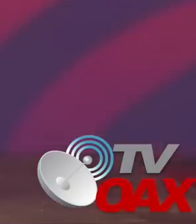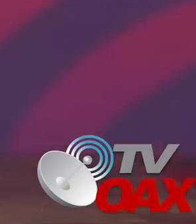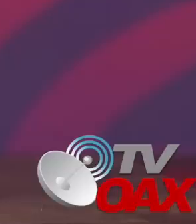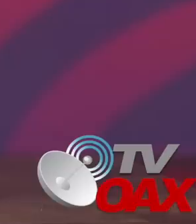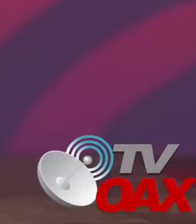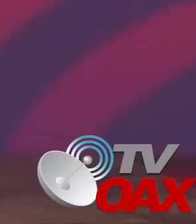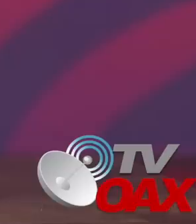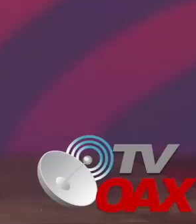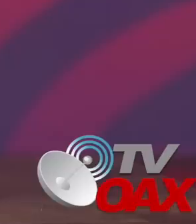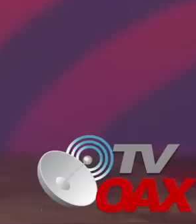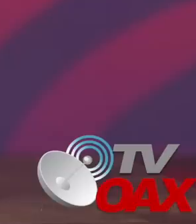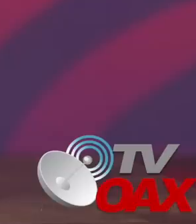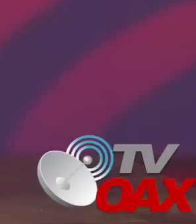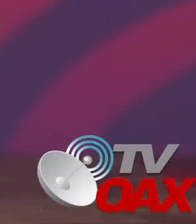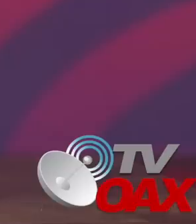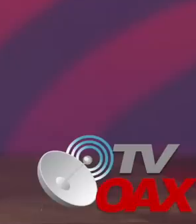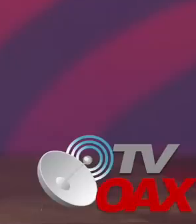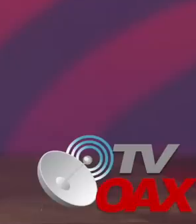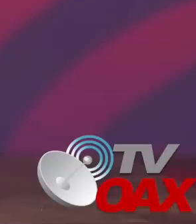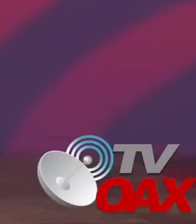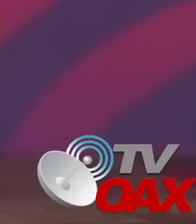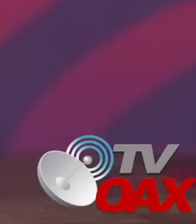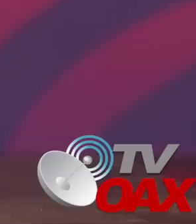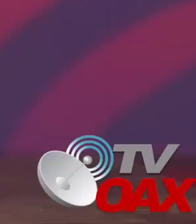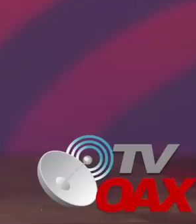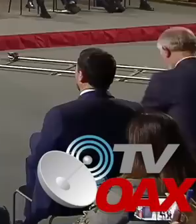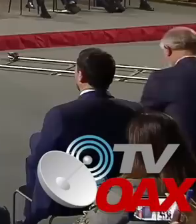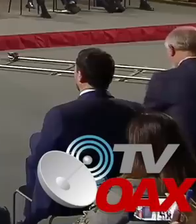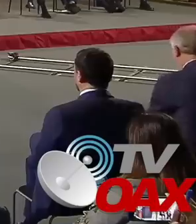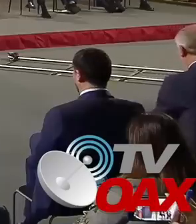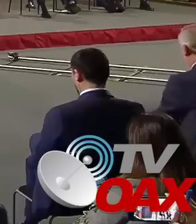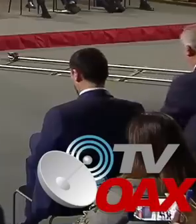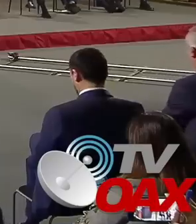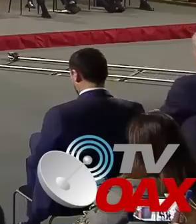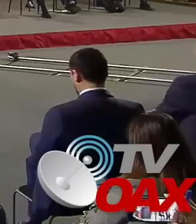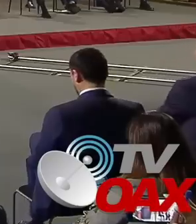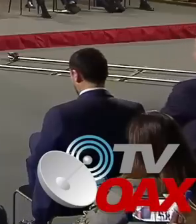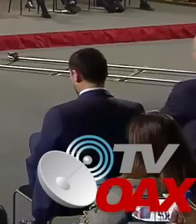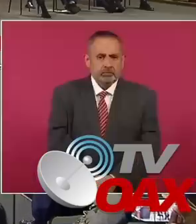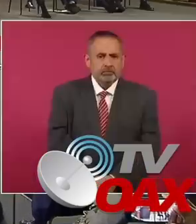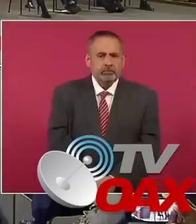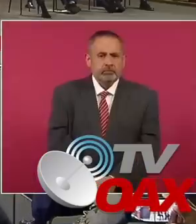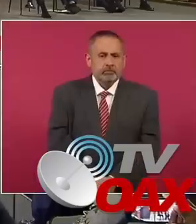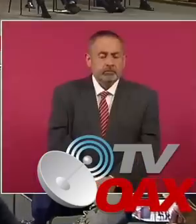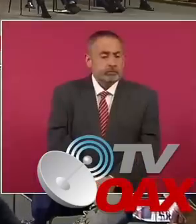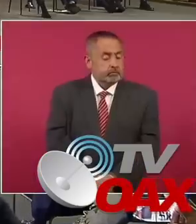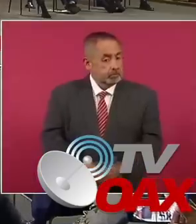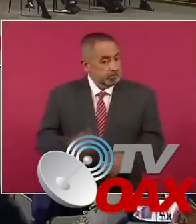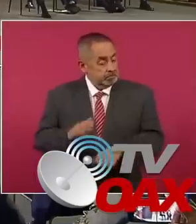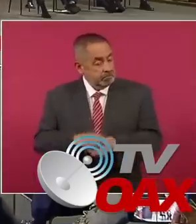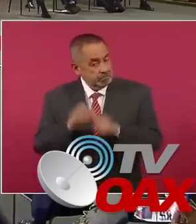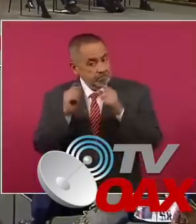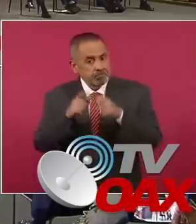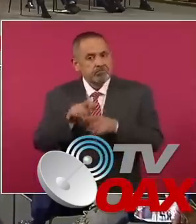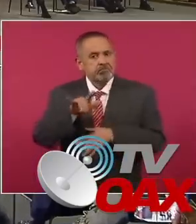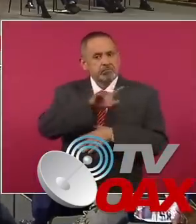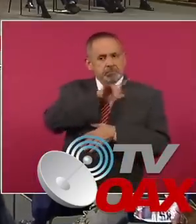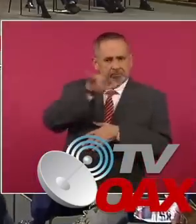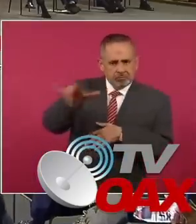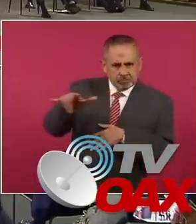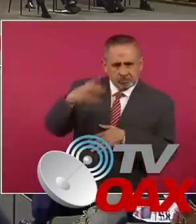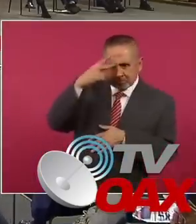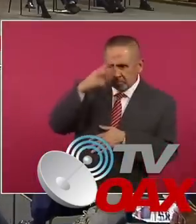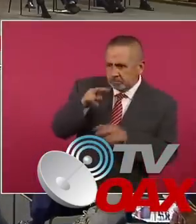literal, a domicilio, y fue algo que llamó la atención incluso de los pasajeros del avión, los